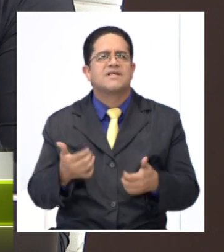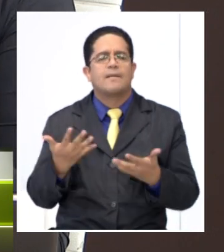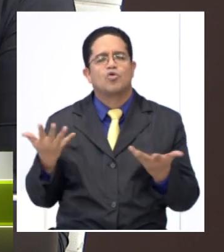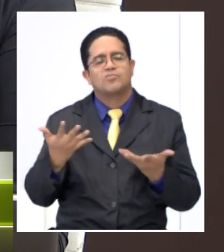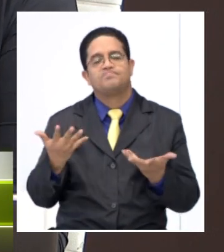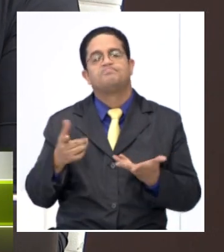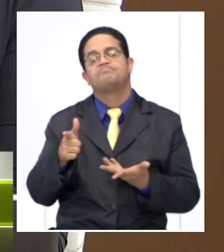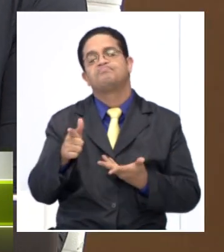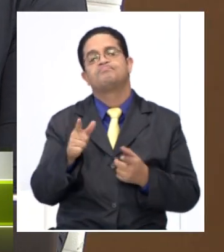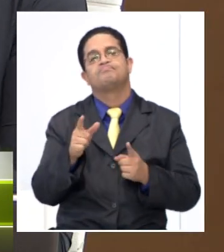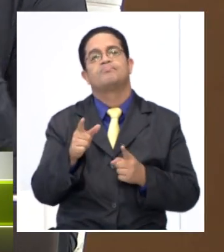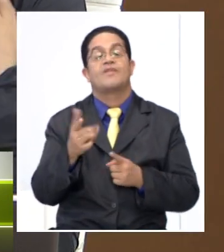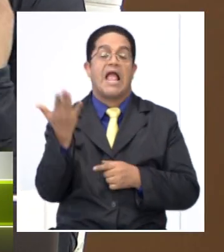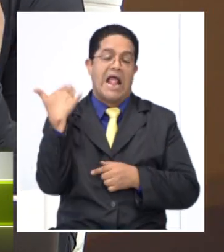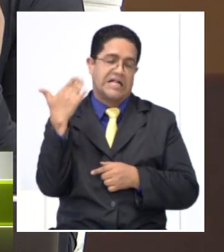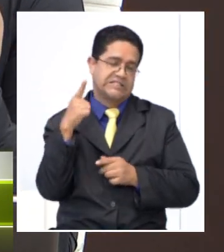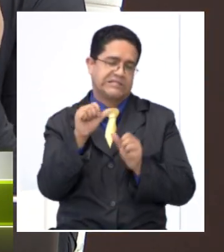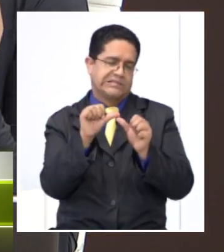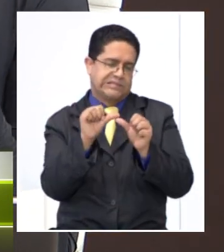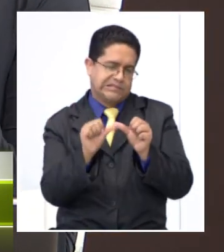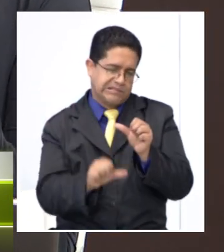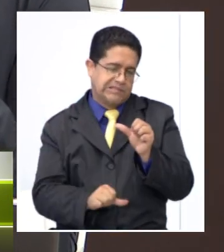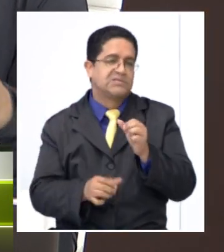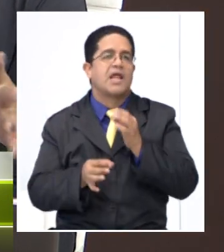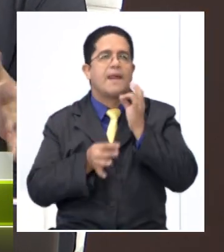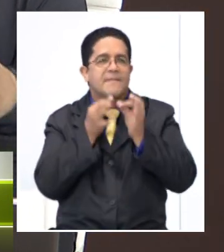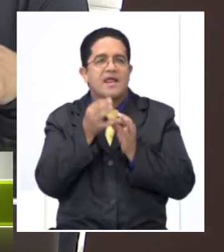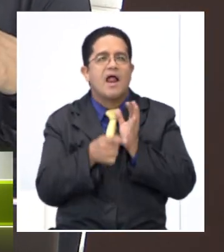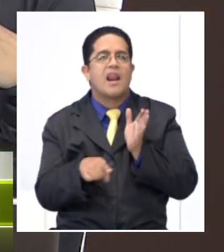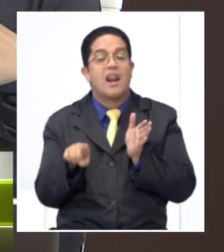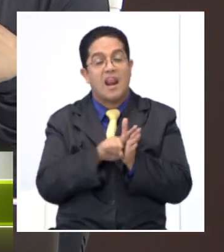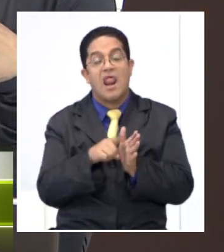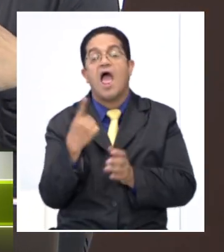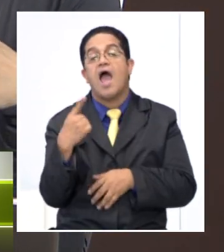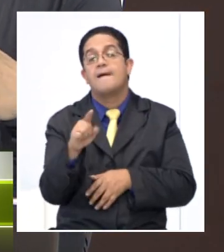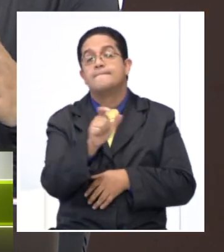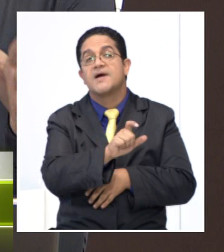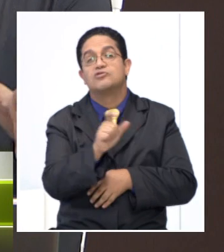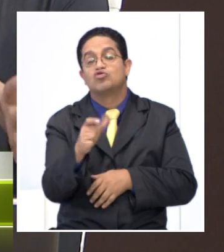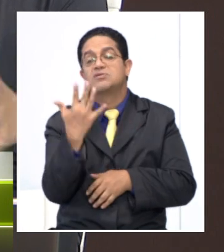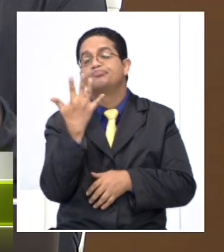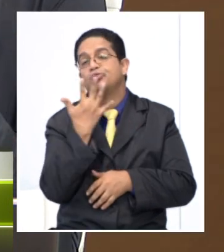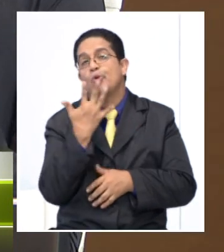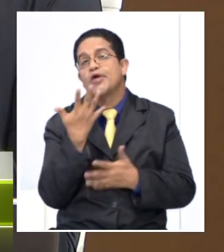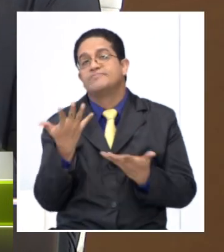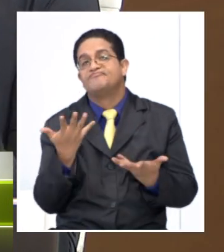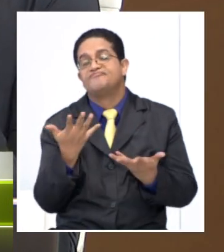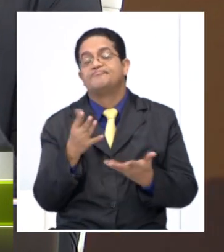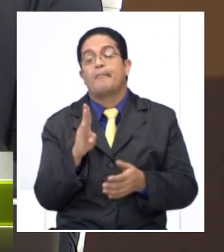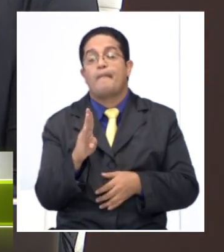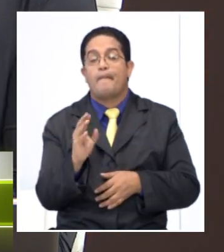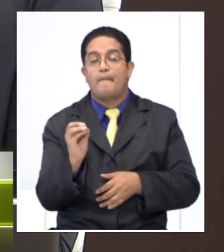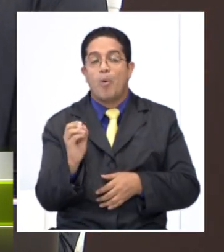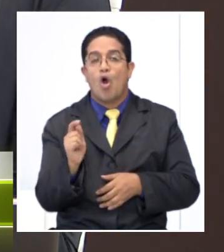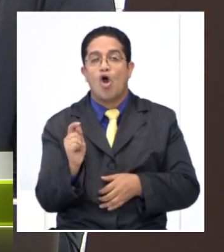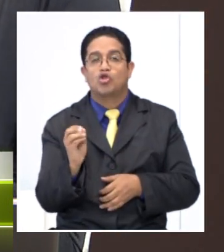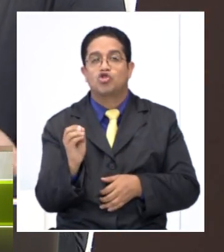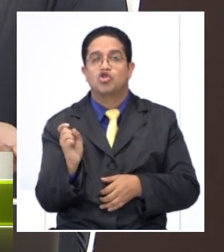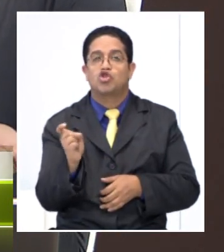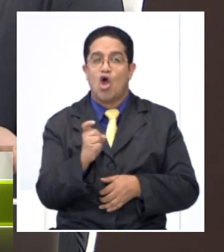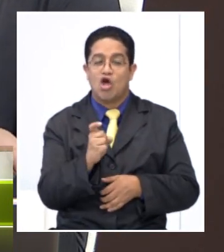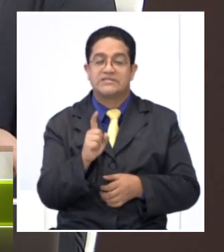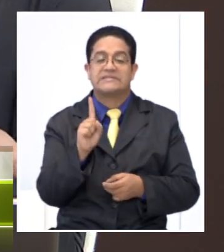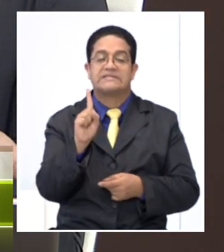aunque hemos hablado de muchas oportunidades y lo repetimos, todavía hay personas que tienen duda sobre la toxina botulínica, y como también en las